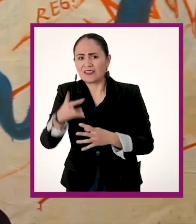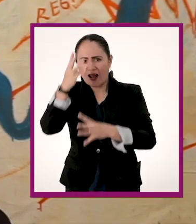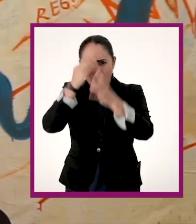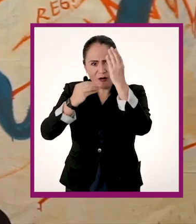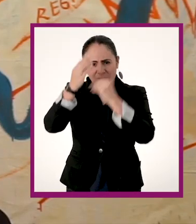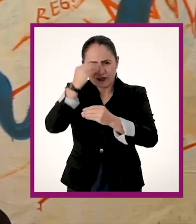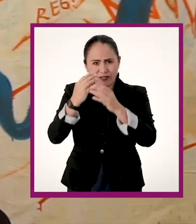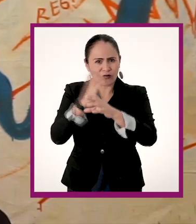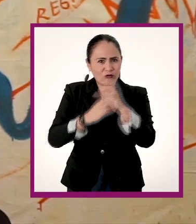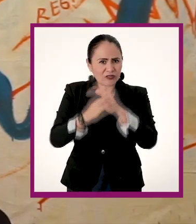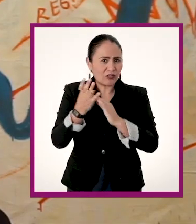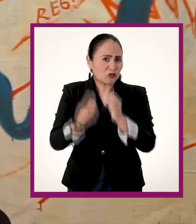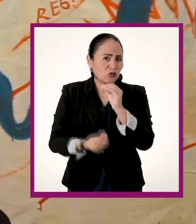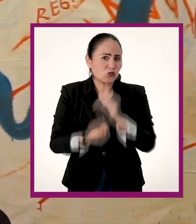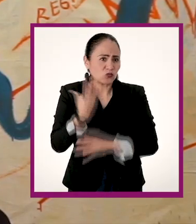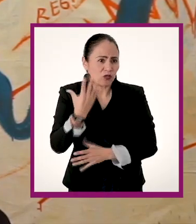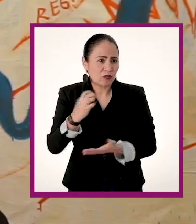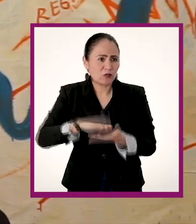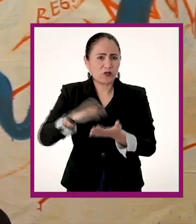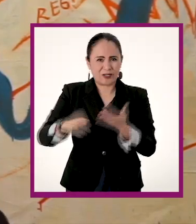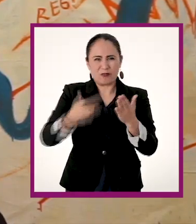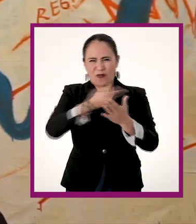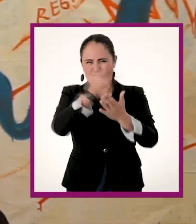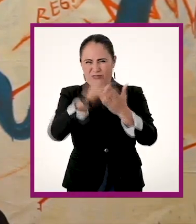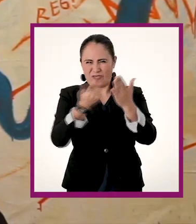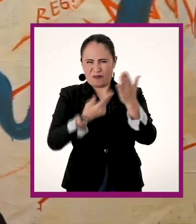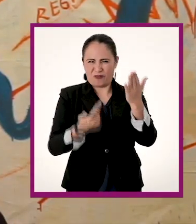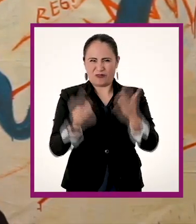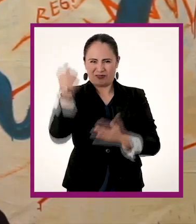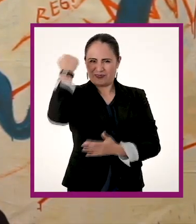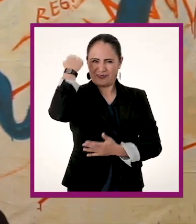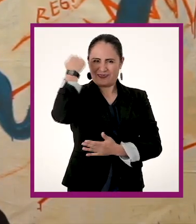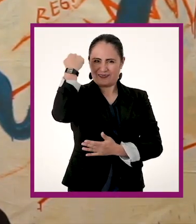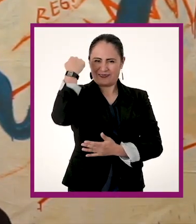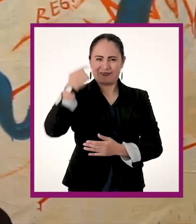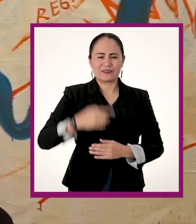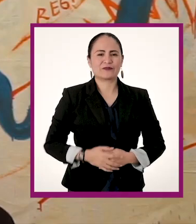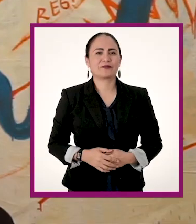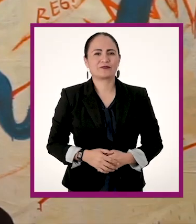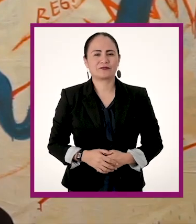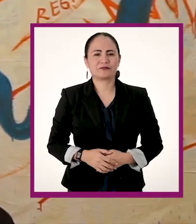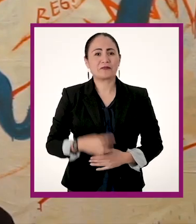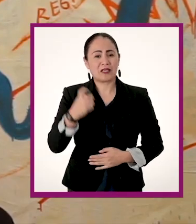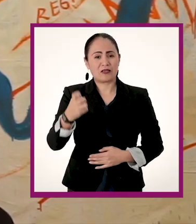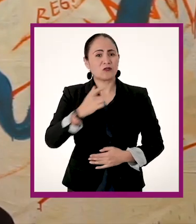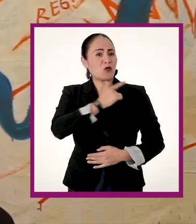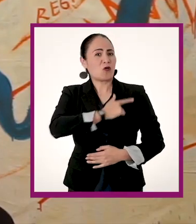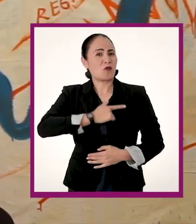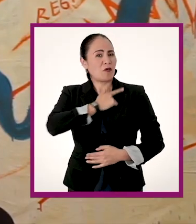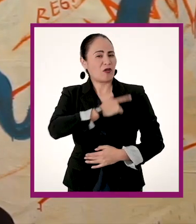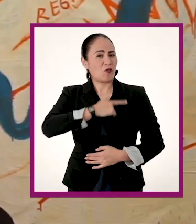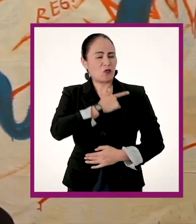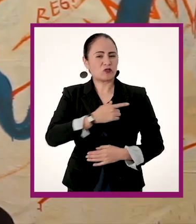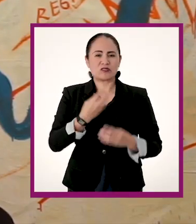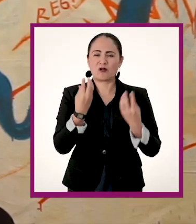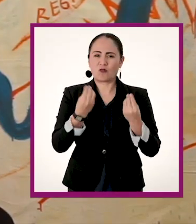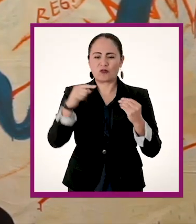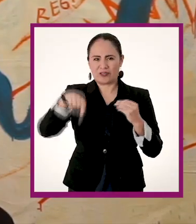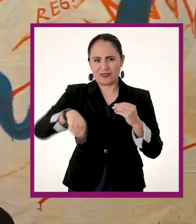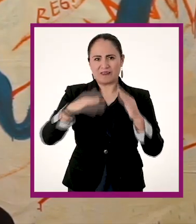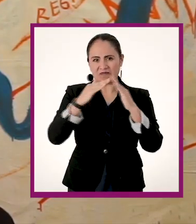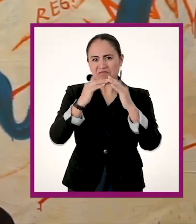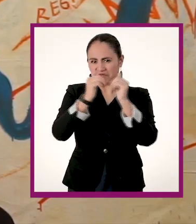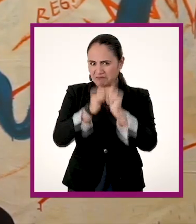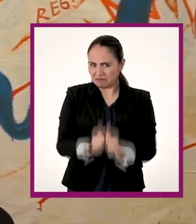hacer, nuevas, por ejemplo, estos dibujos en gran formato que están atrás de mí, y me gusta mucho como